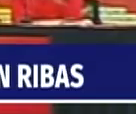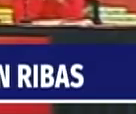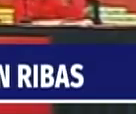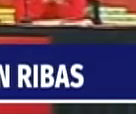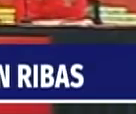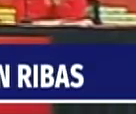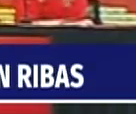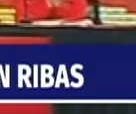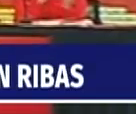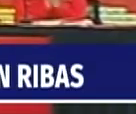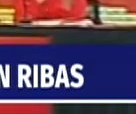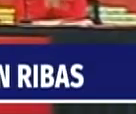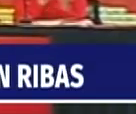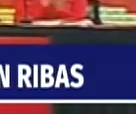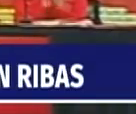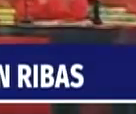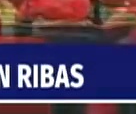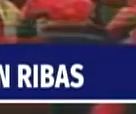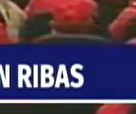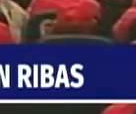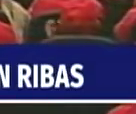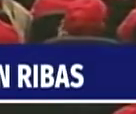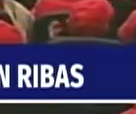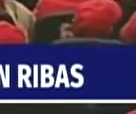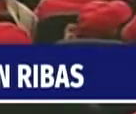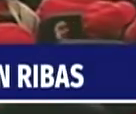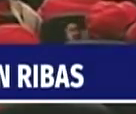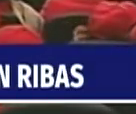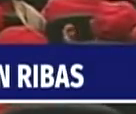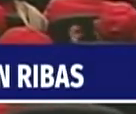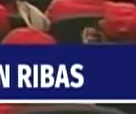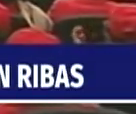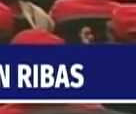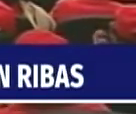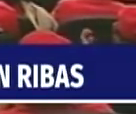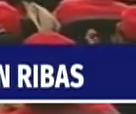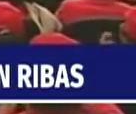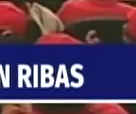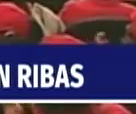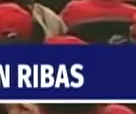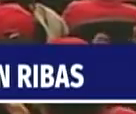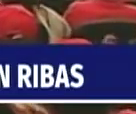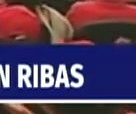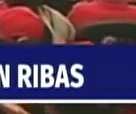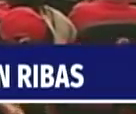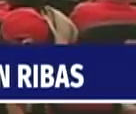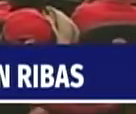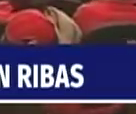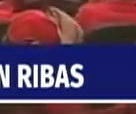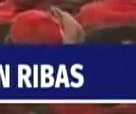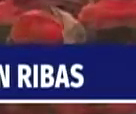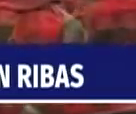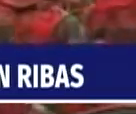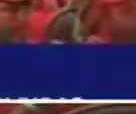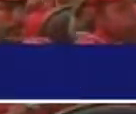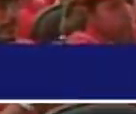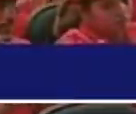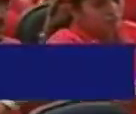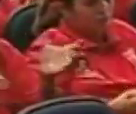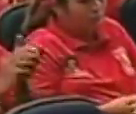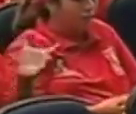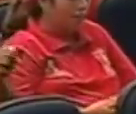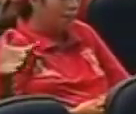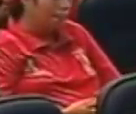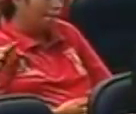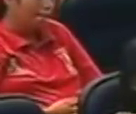Aristóbulo Isturiz Almeida y toda la labor que cumple diariamente en función de la educación, la